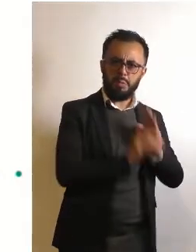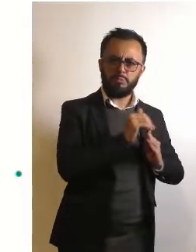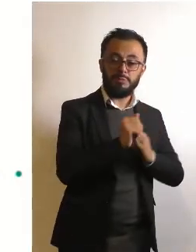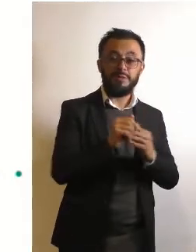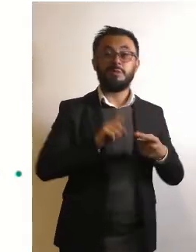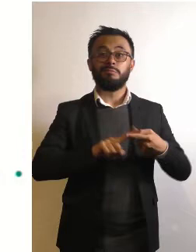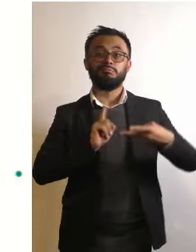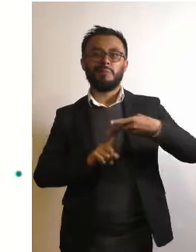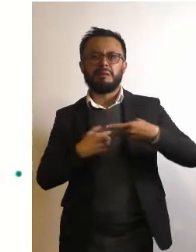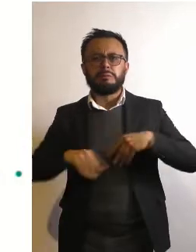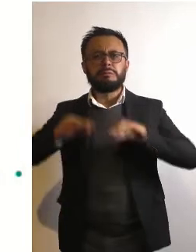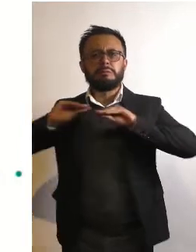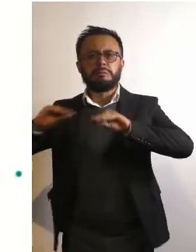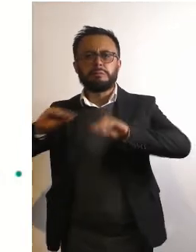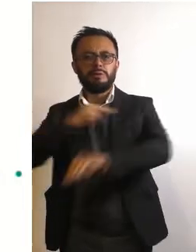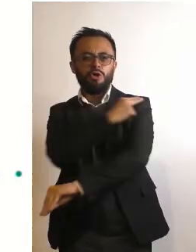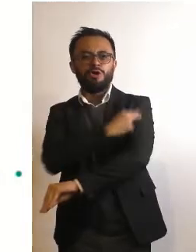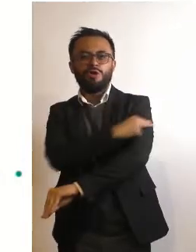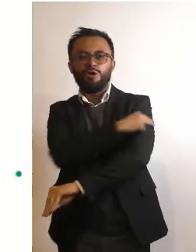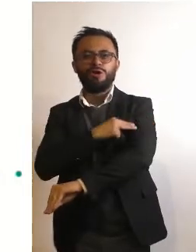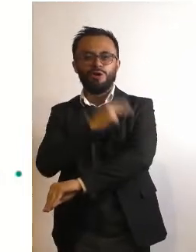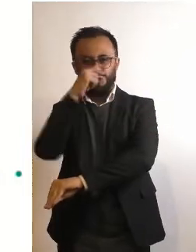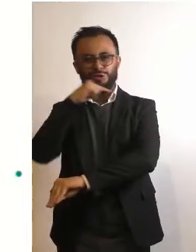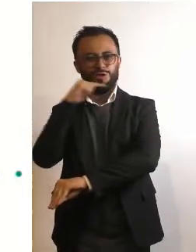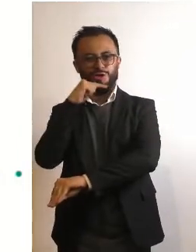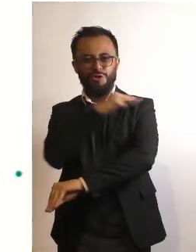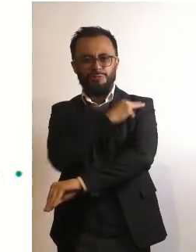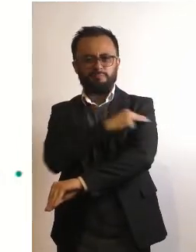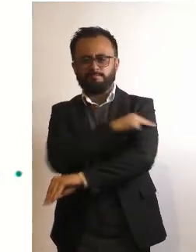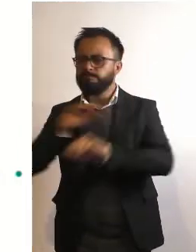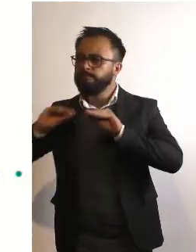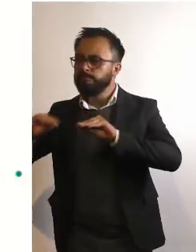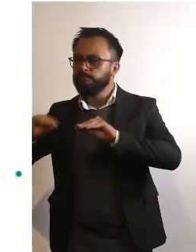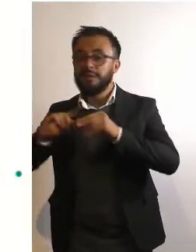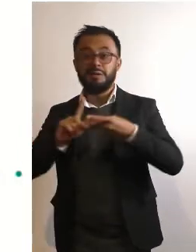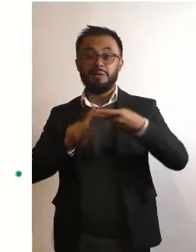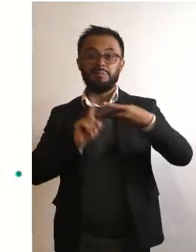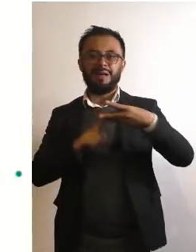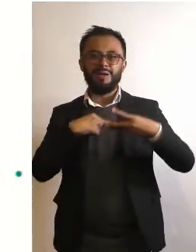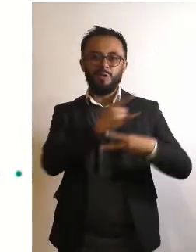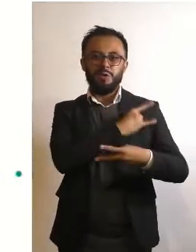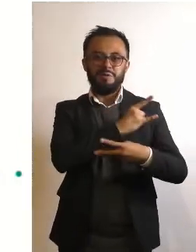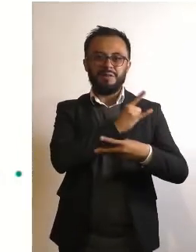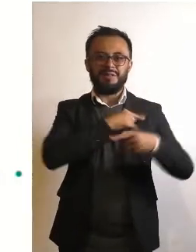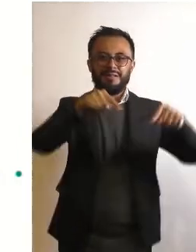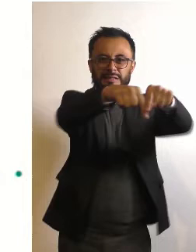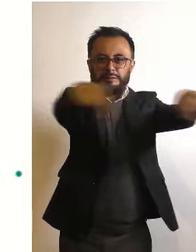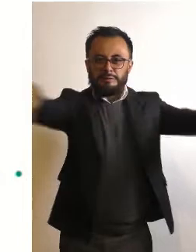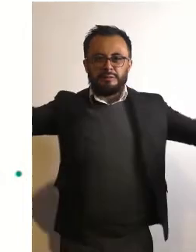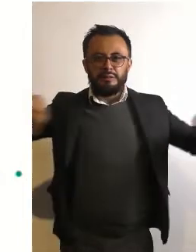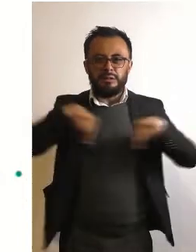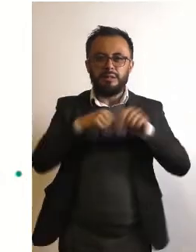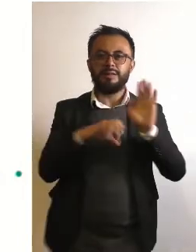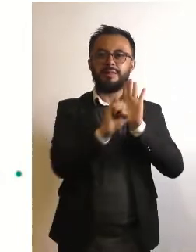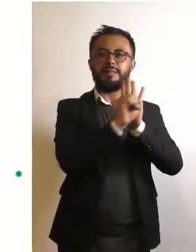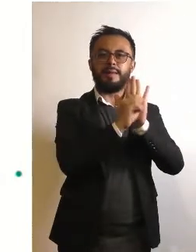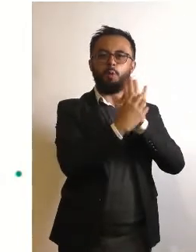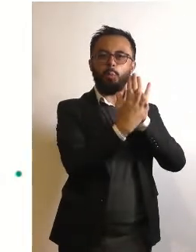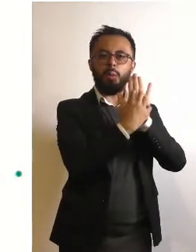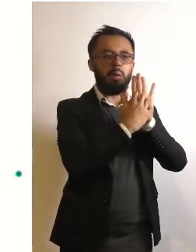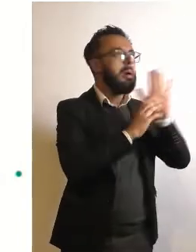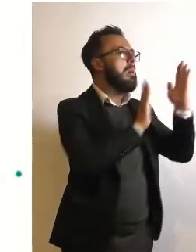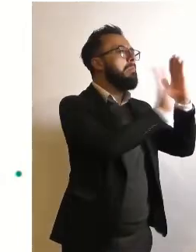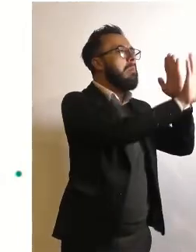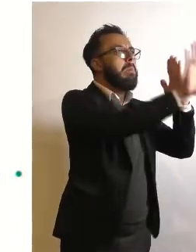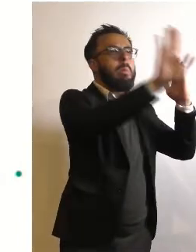auxilios, llevamos a cabo los procesos de señalización en toda la universidad, se hizo el mantenimiento de los equipos de